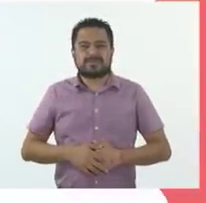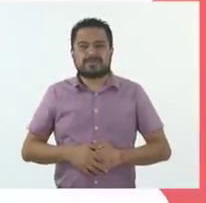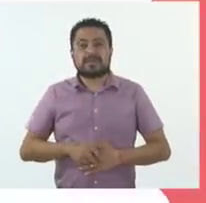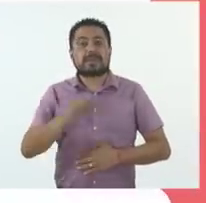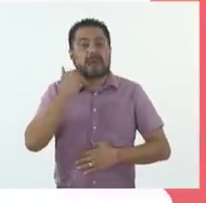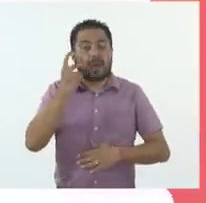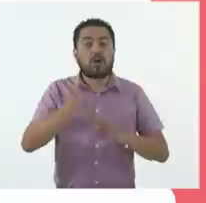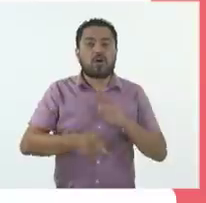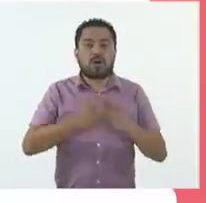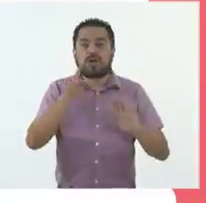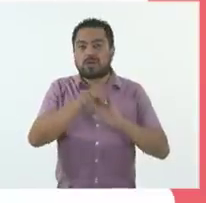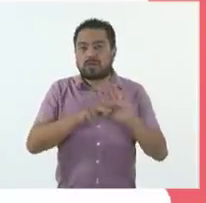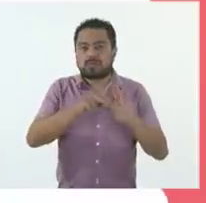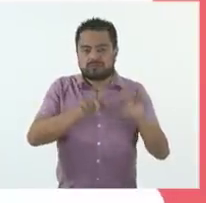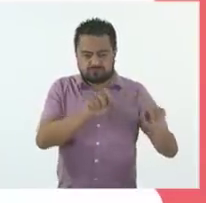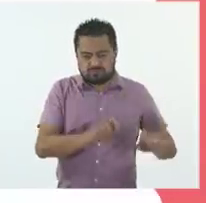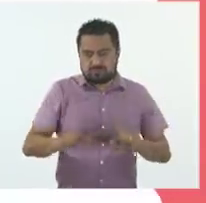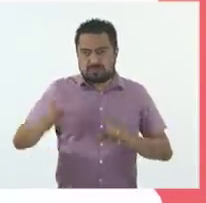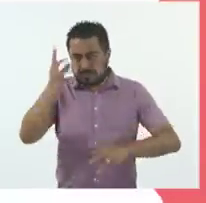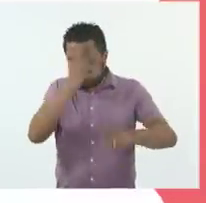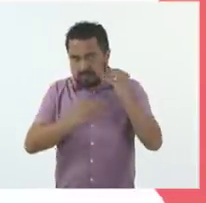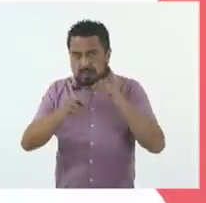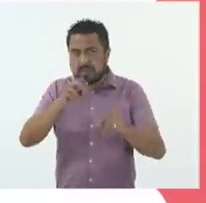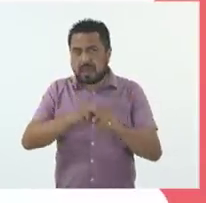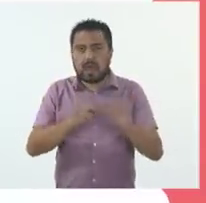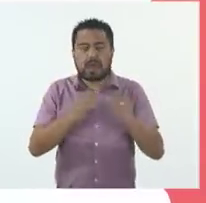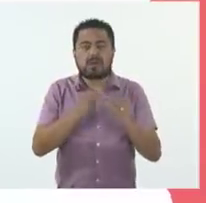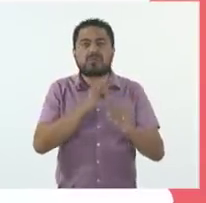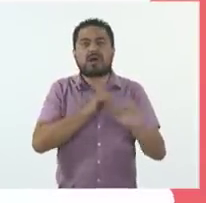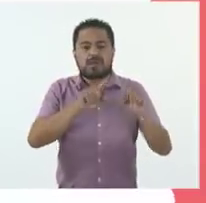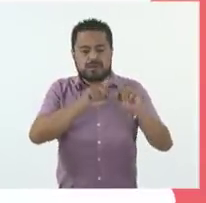Si quieres volver a ver los programas de Aprende en Casa, los puedes